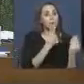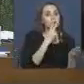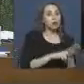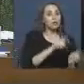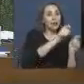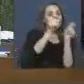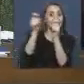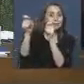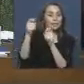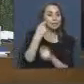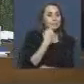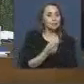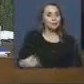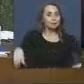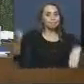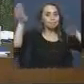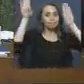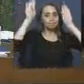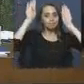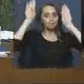solicitados están levantando la mano.